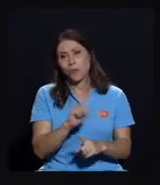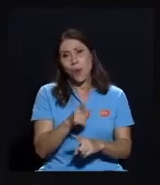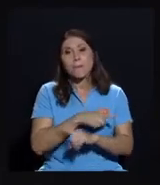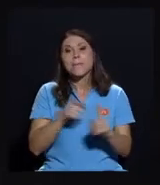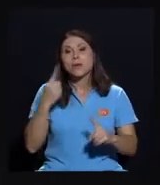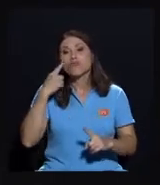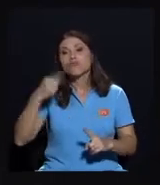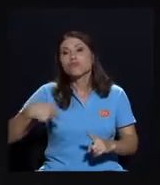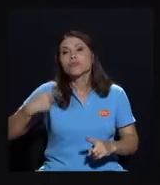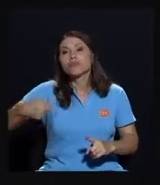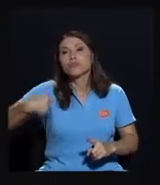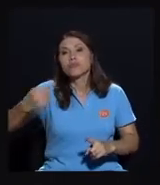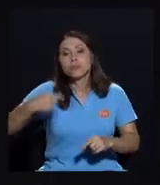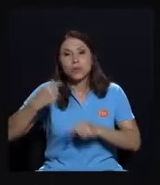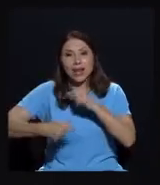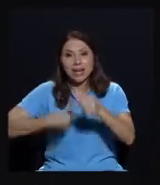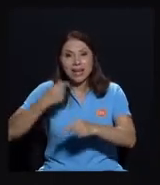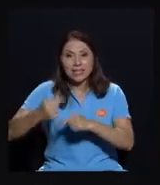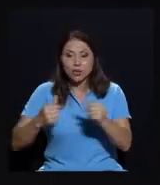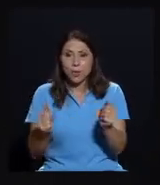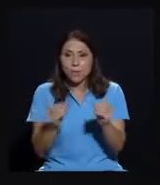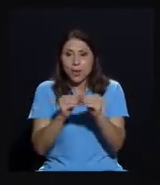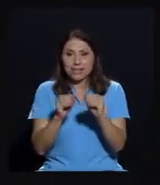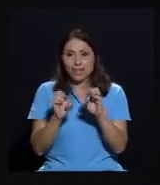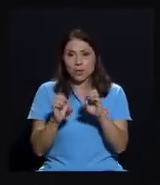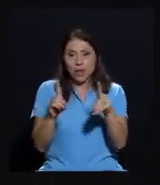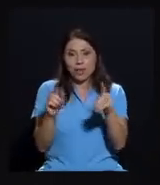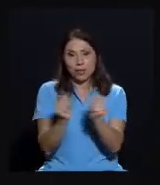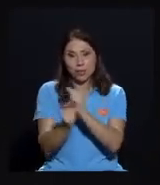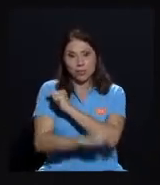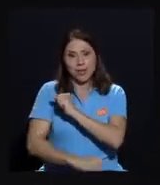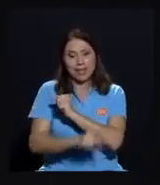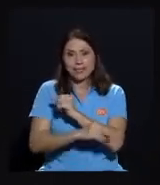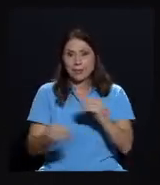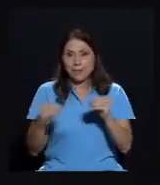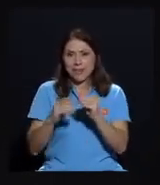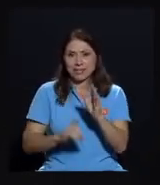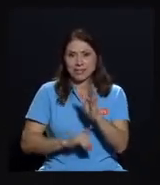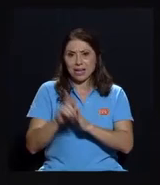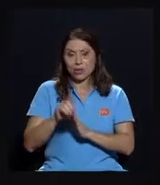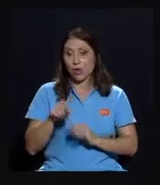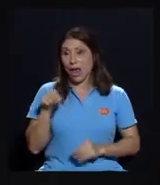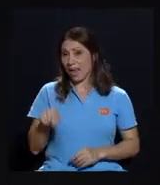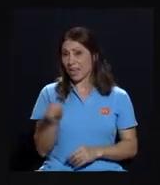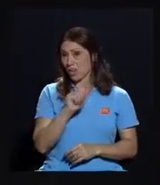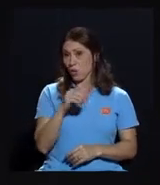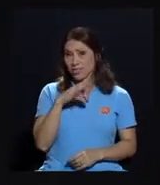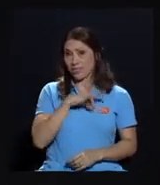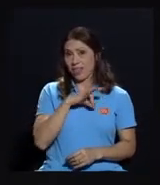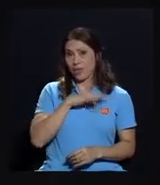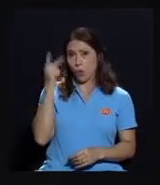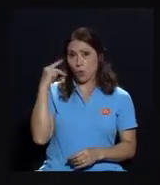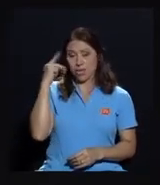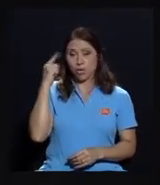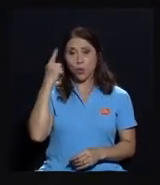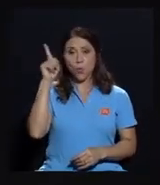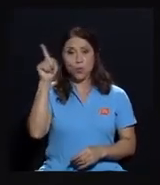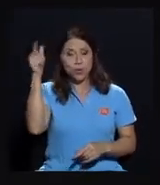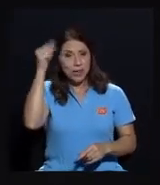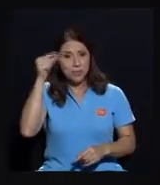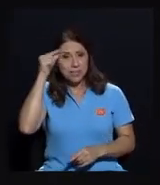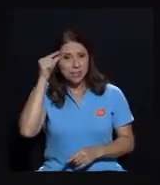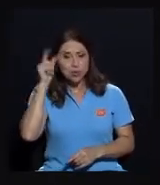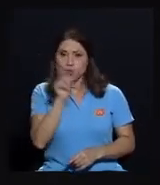que será más educada y llevará un país más desarrollado aquí el tema no es del proyecto político es una administración es que sentemos las bases firmes de